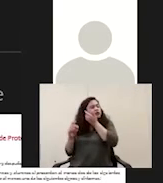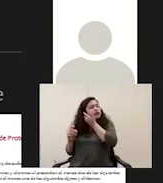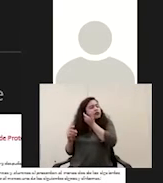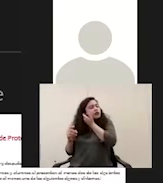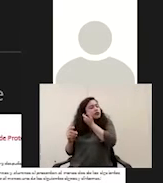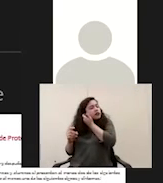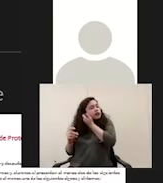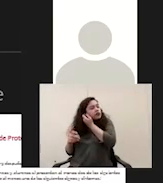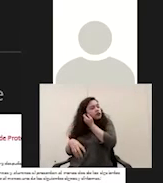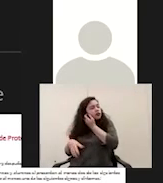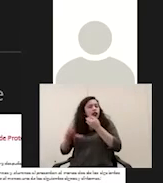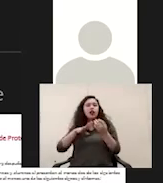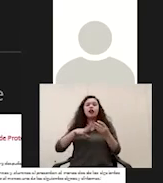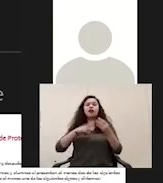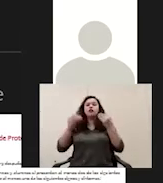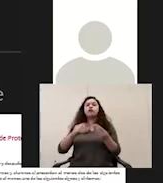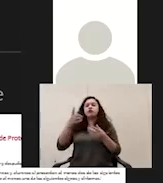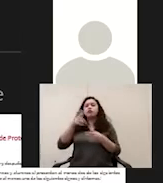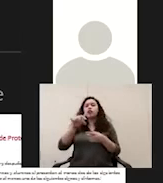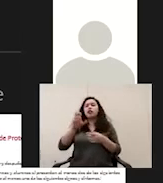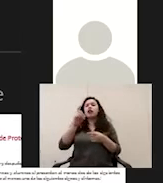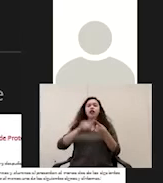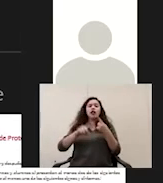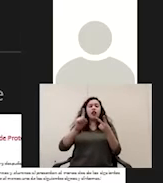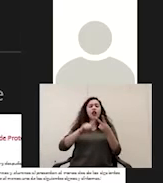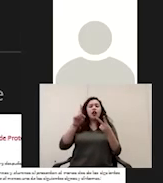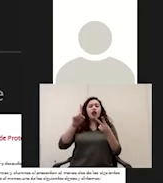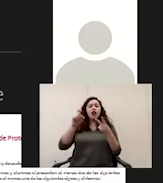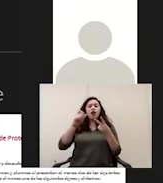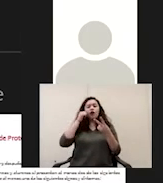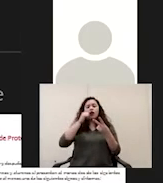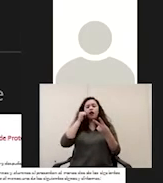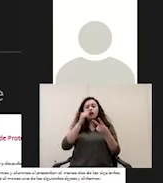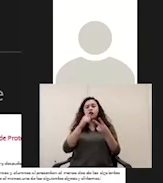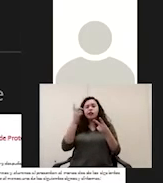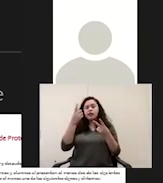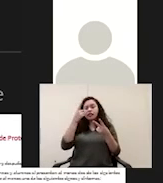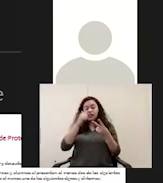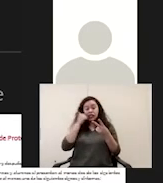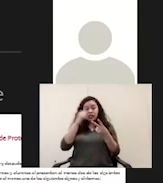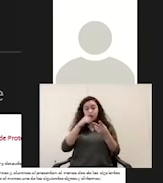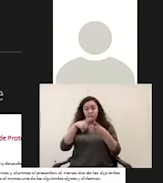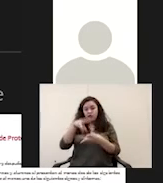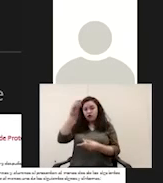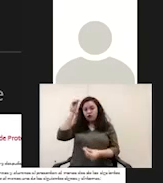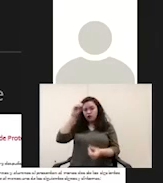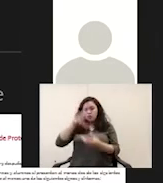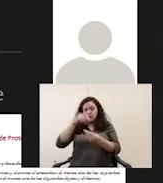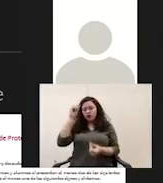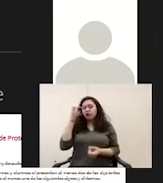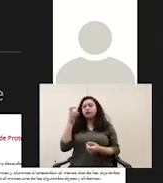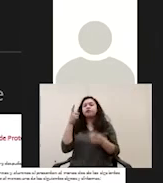gel, suficiente agua, jabón, que este jabón de preferencia sea jabón líquido. La razón